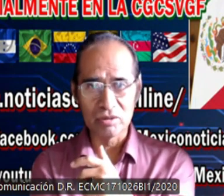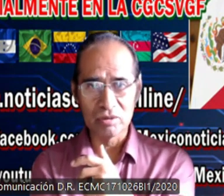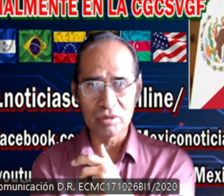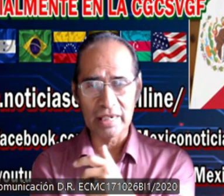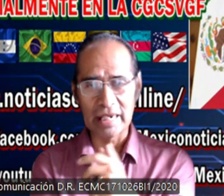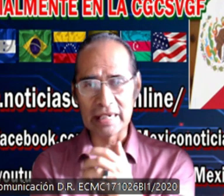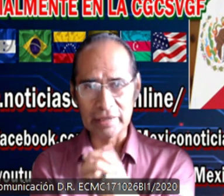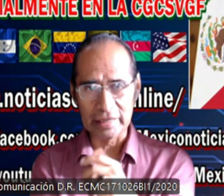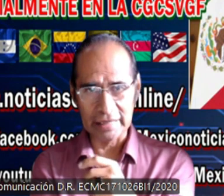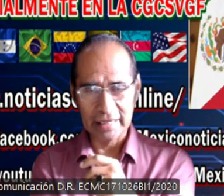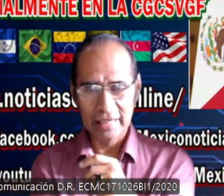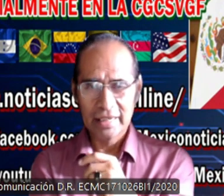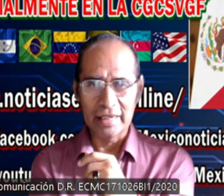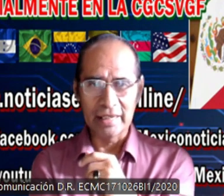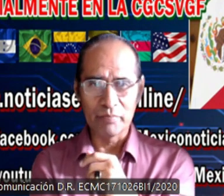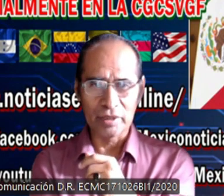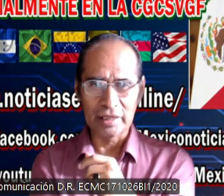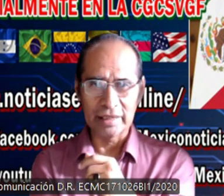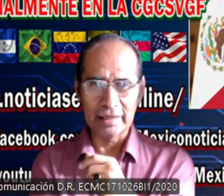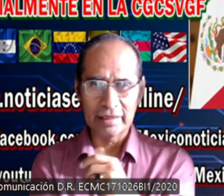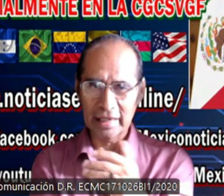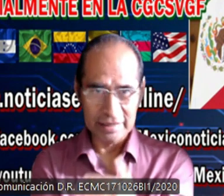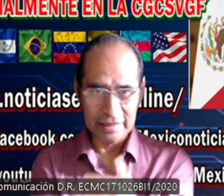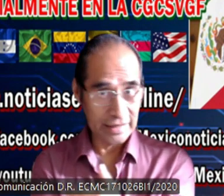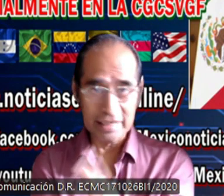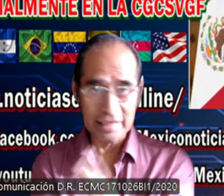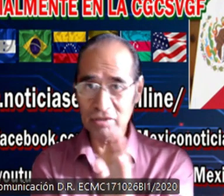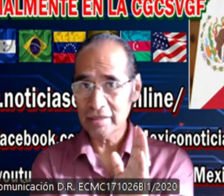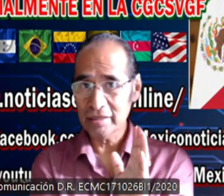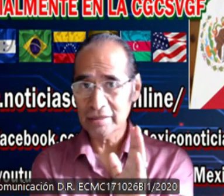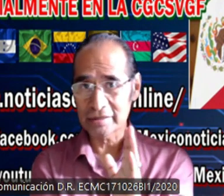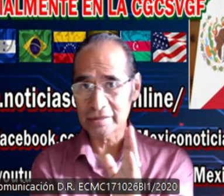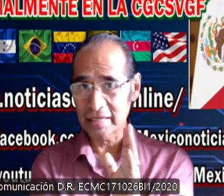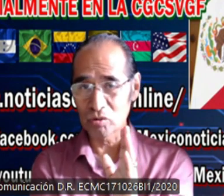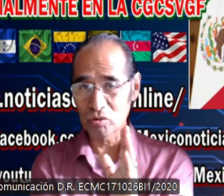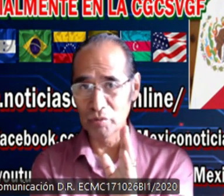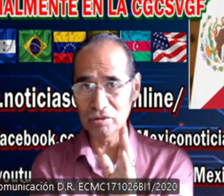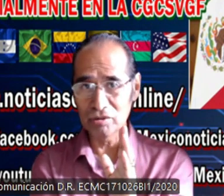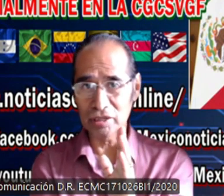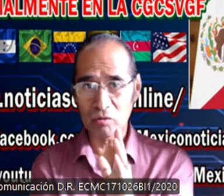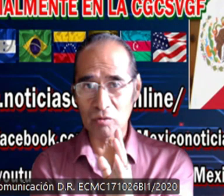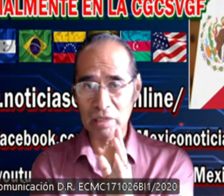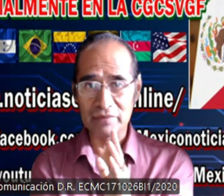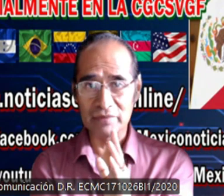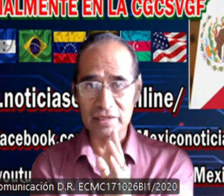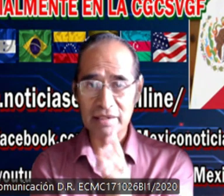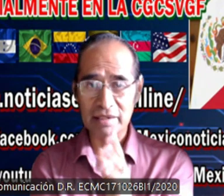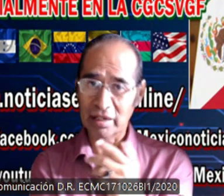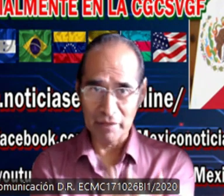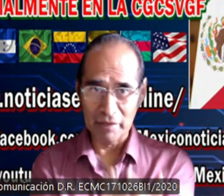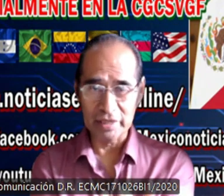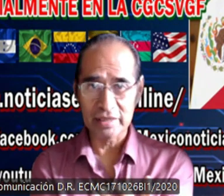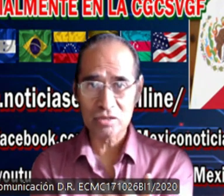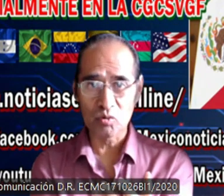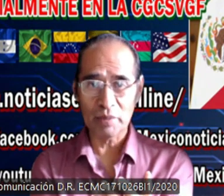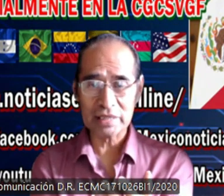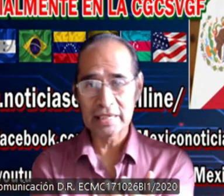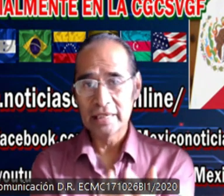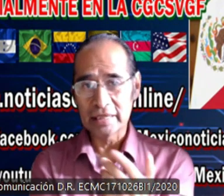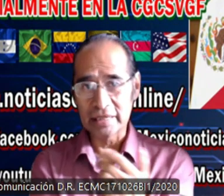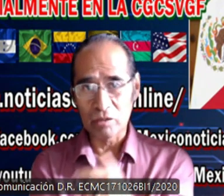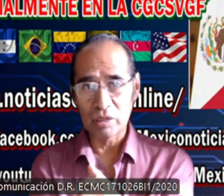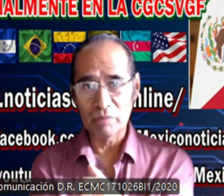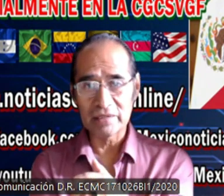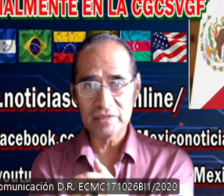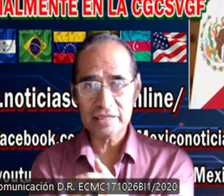me brindó la libertad, porque ahí está escrito, está el documento en el cual manifiesta, me pide